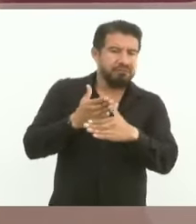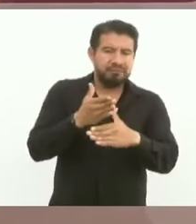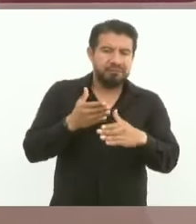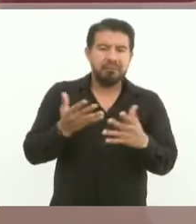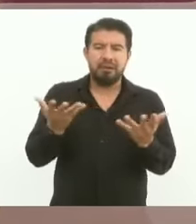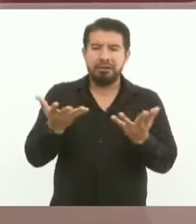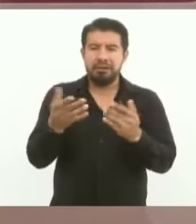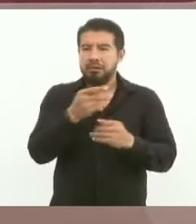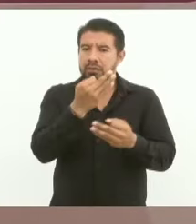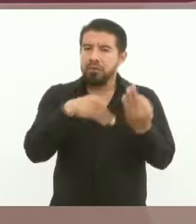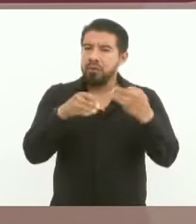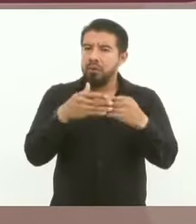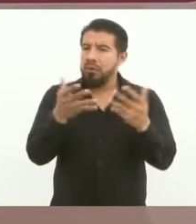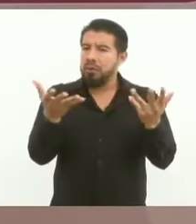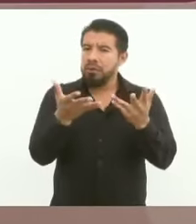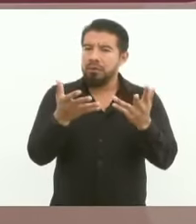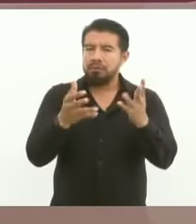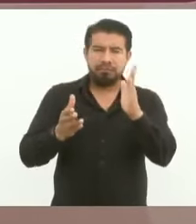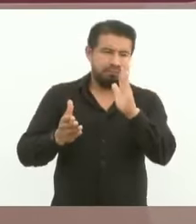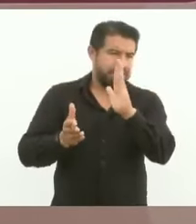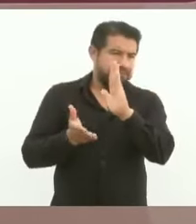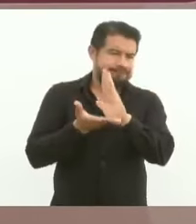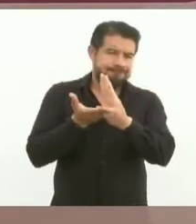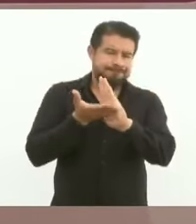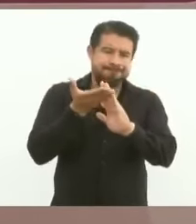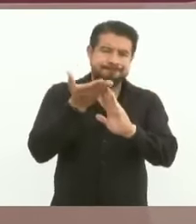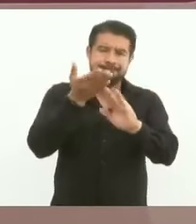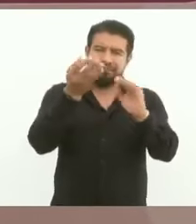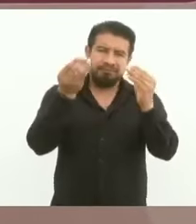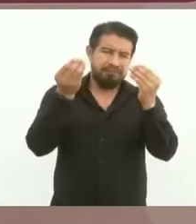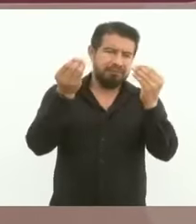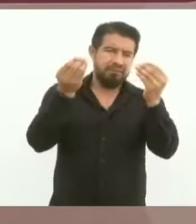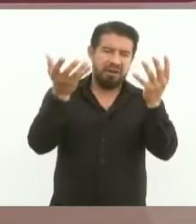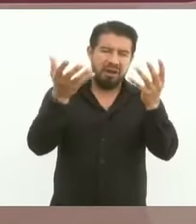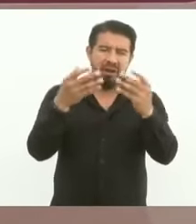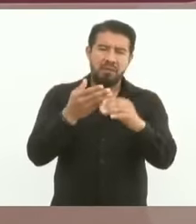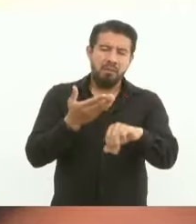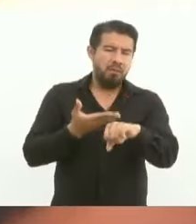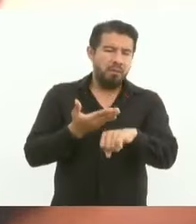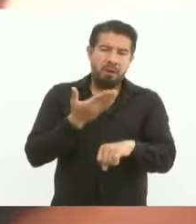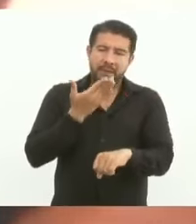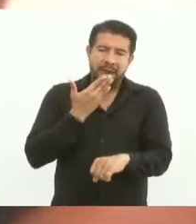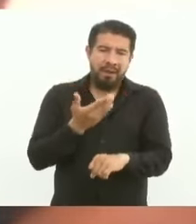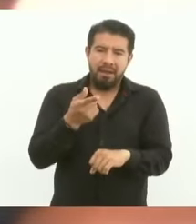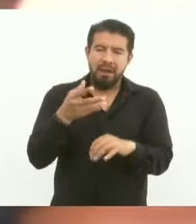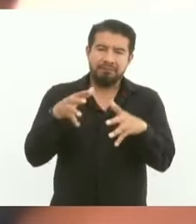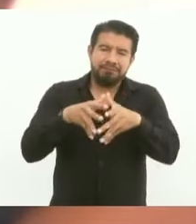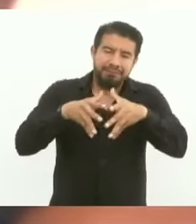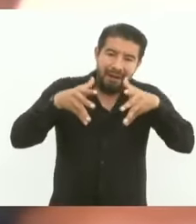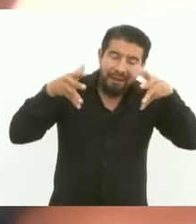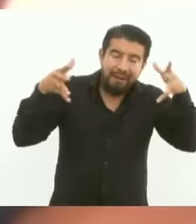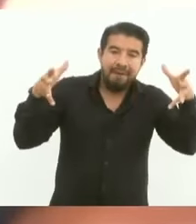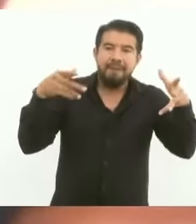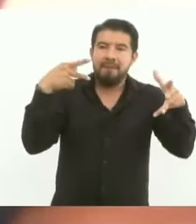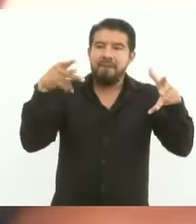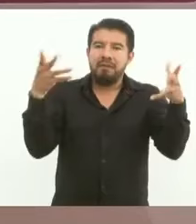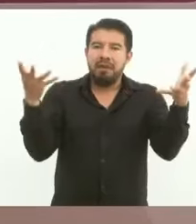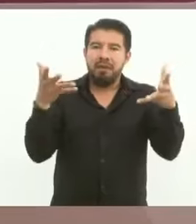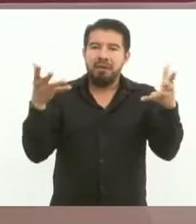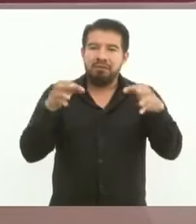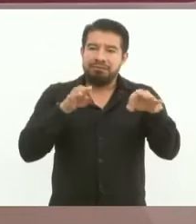Hacen obras como esta, que son obras majestuosas, obras de arte.